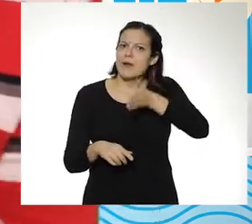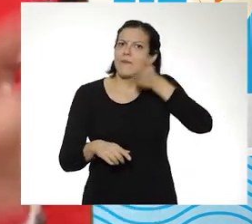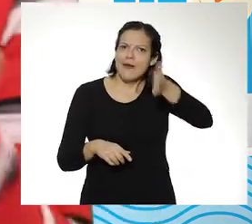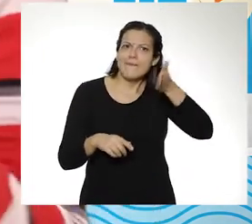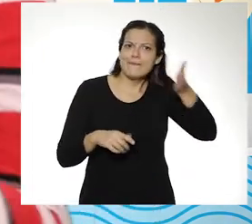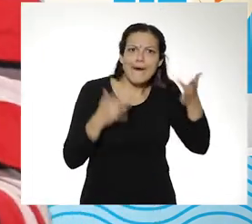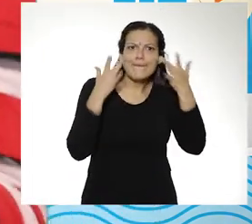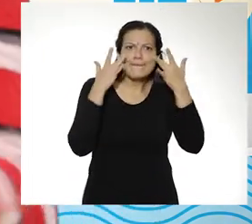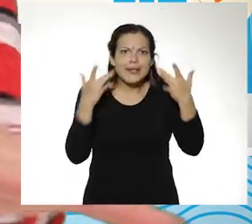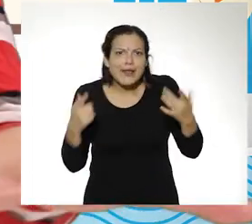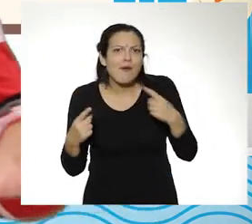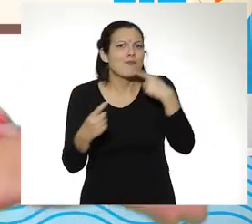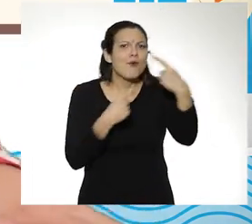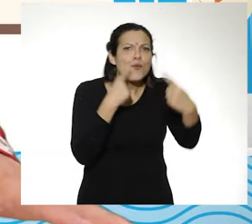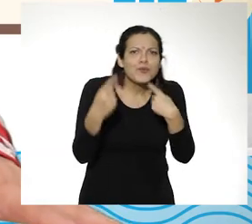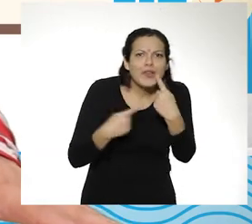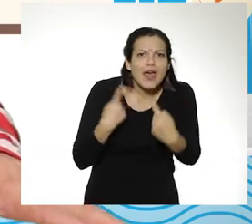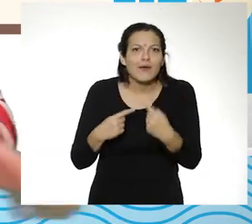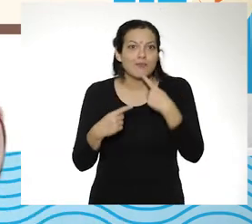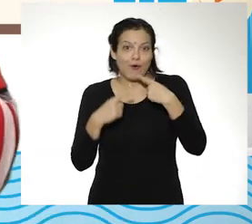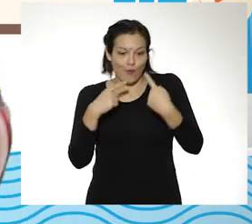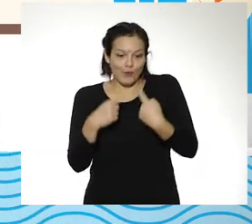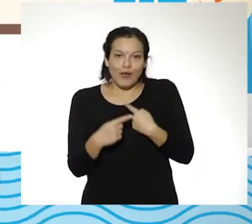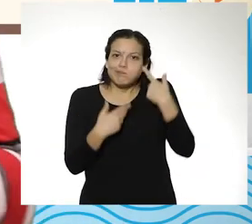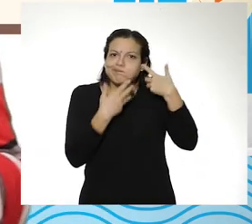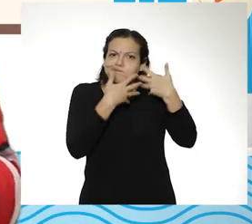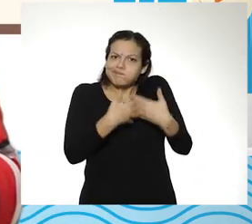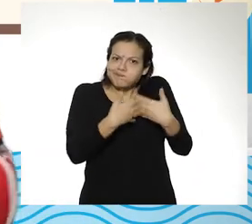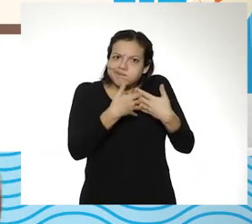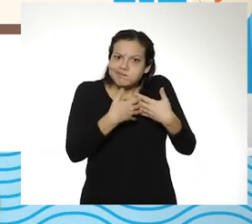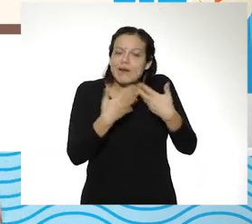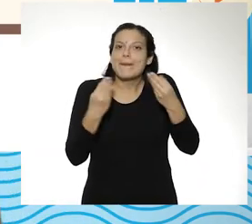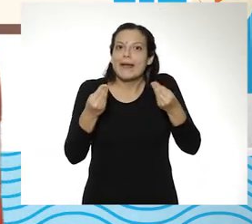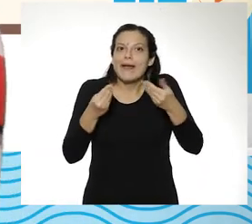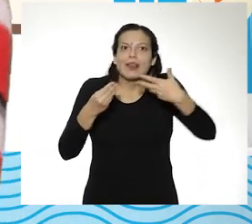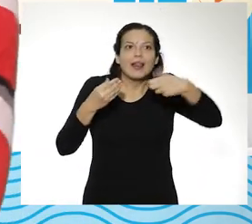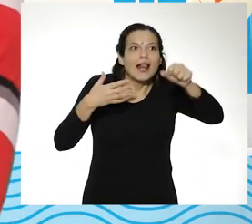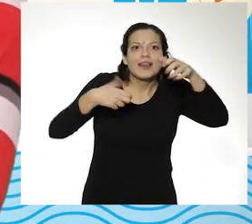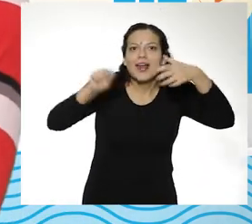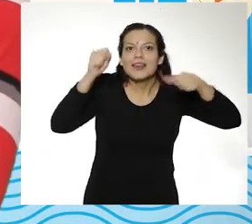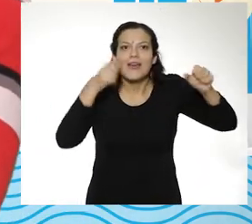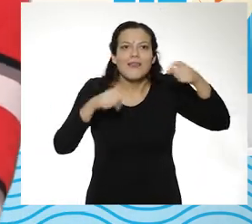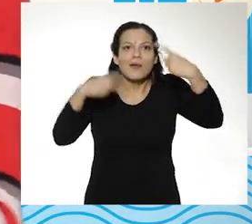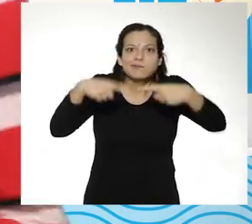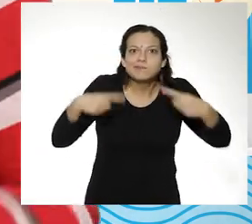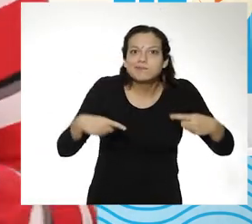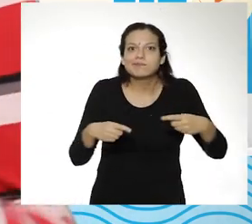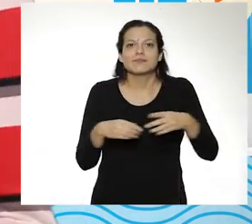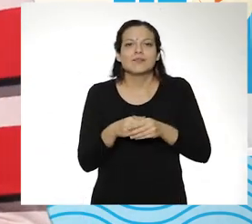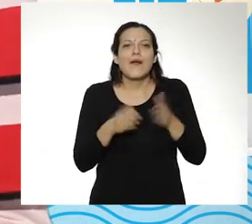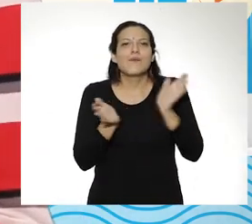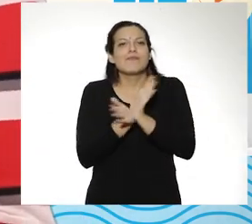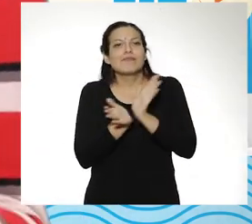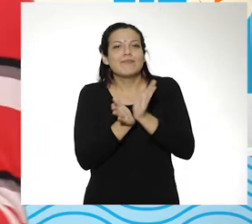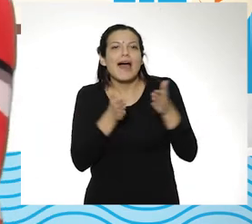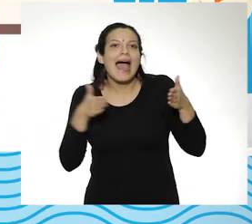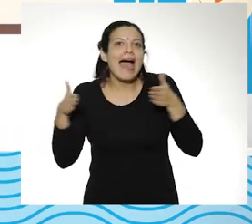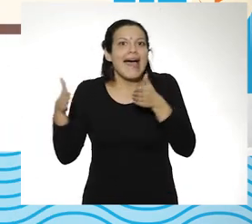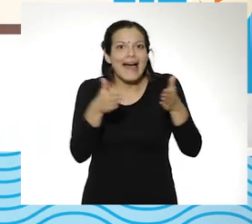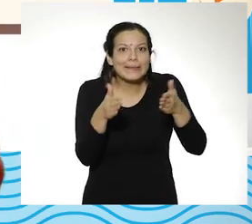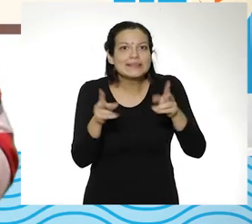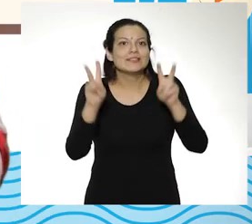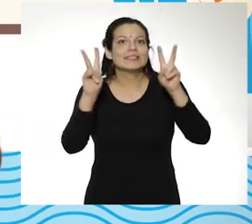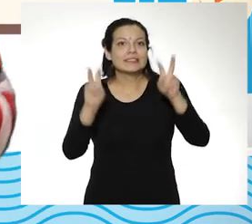a preguntar y a preguntarnos para ir descubriendo, vamos recorriendo un camino acerca del tema y